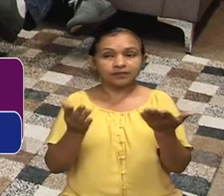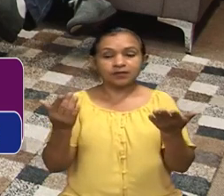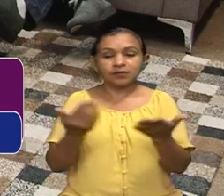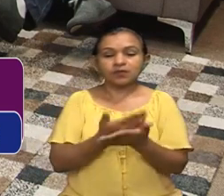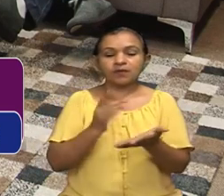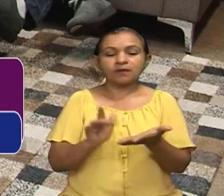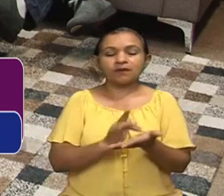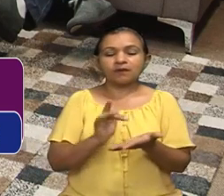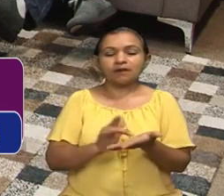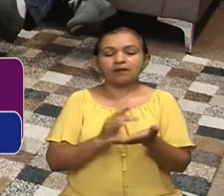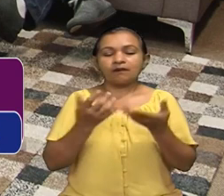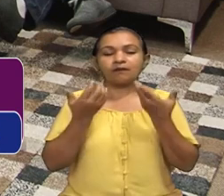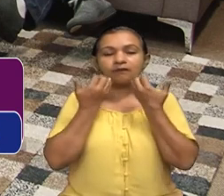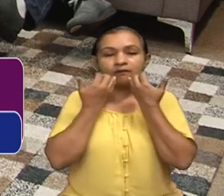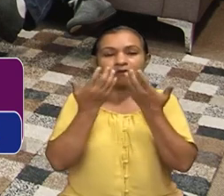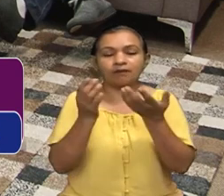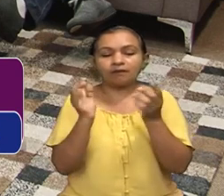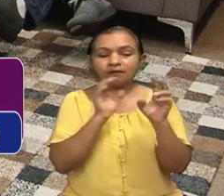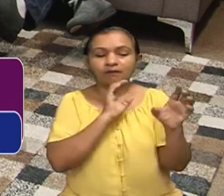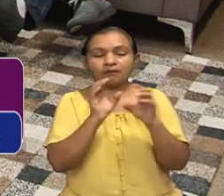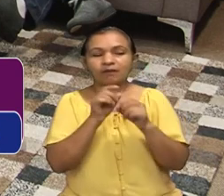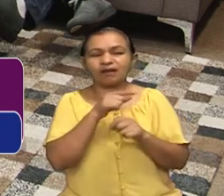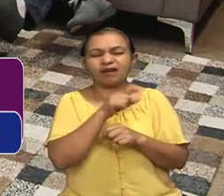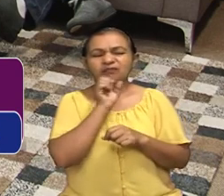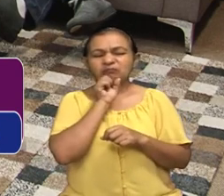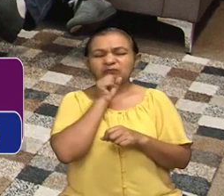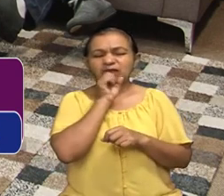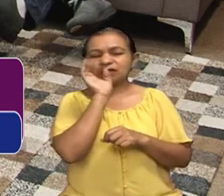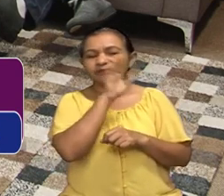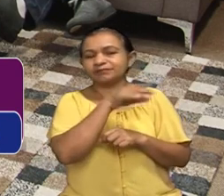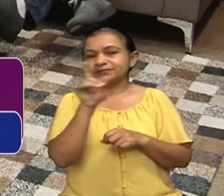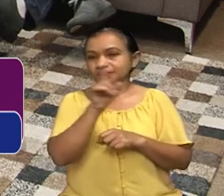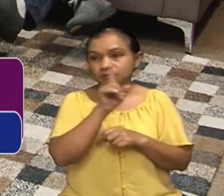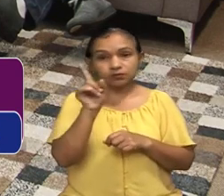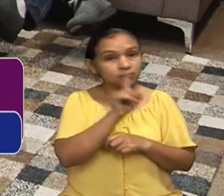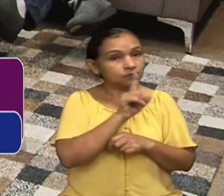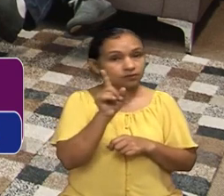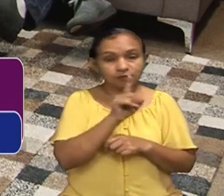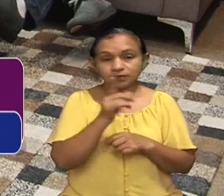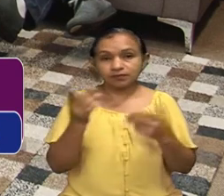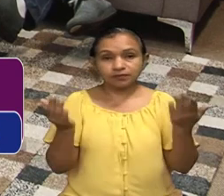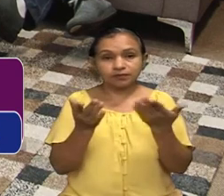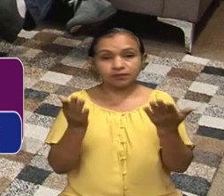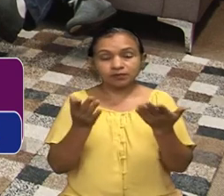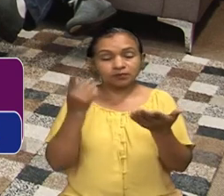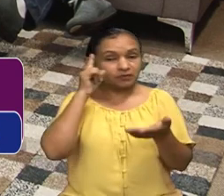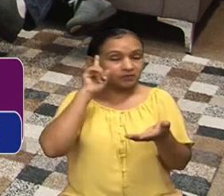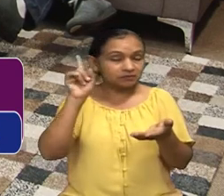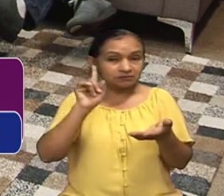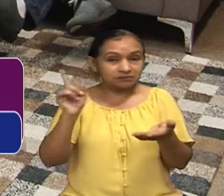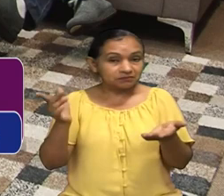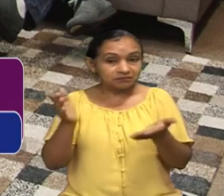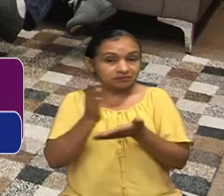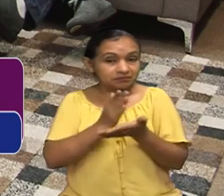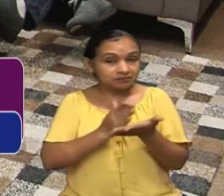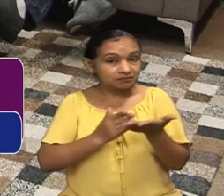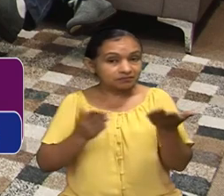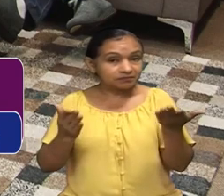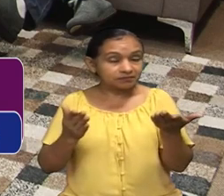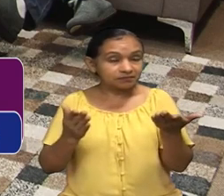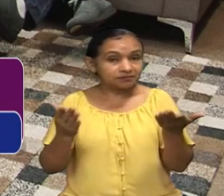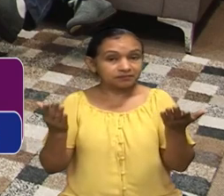nuevas tecnologías de la información y la comunicación, deben de ser menospreciadas. Como no dominan